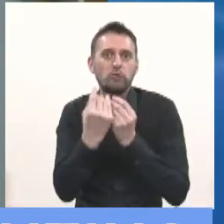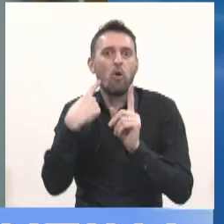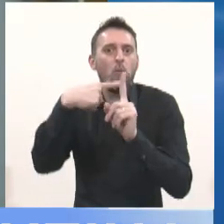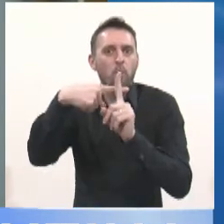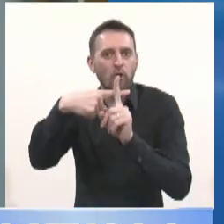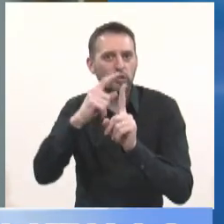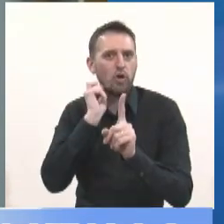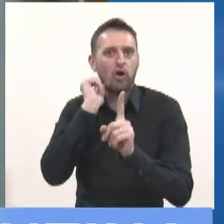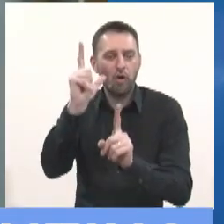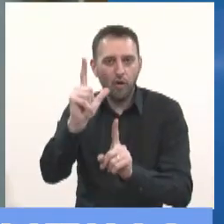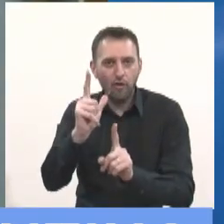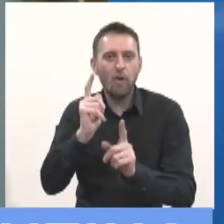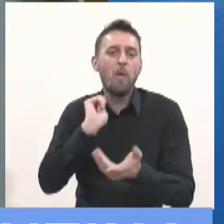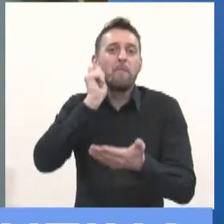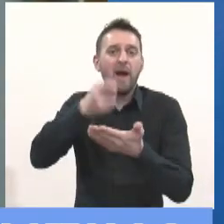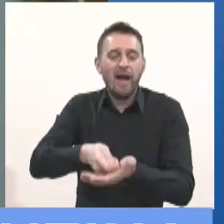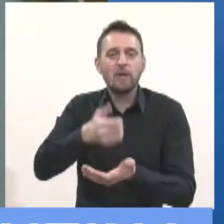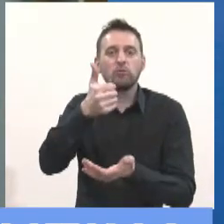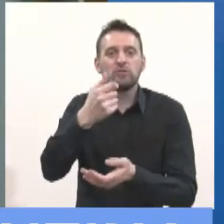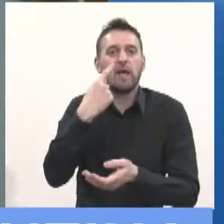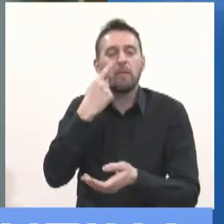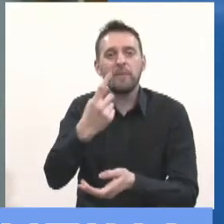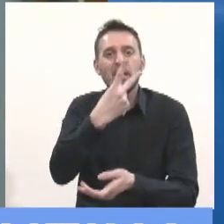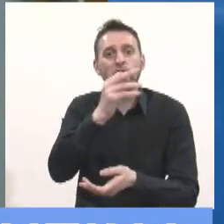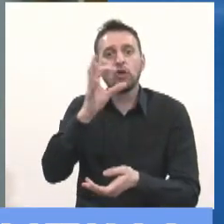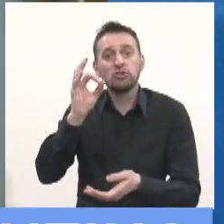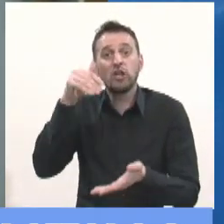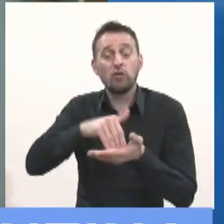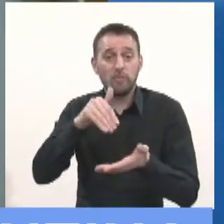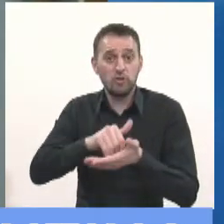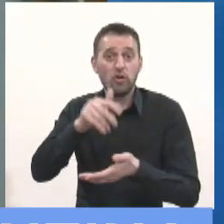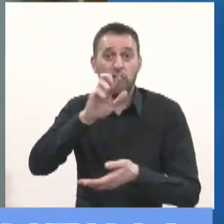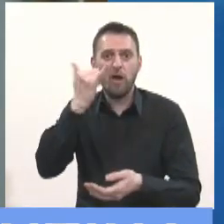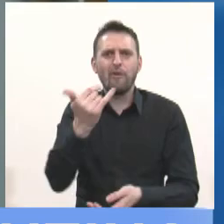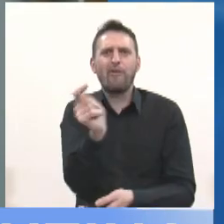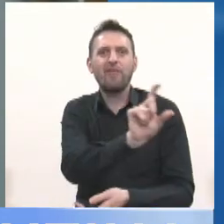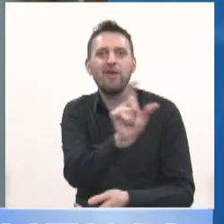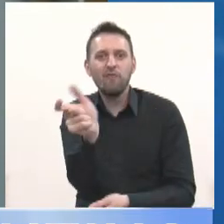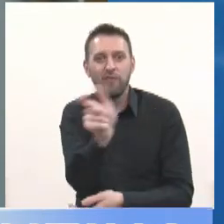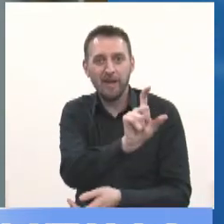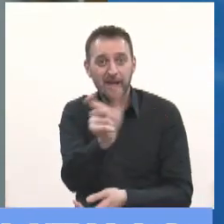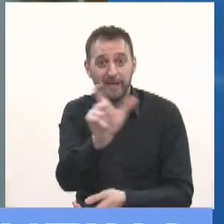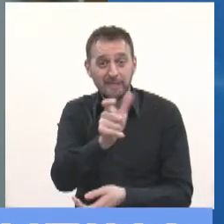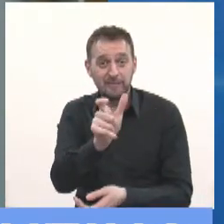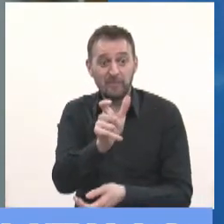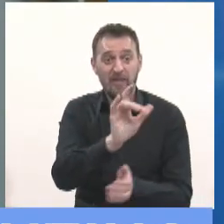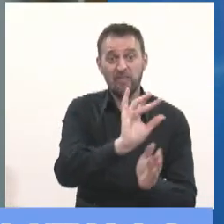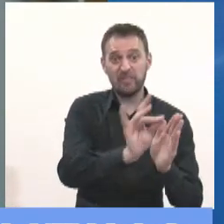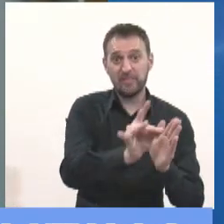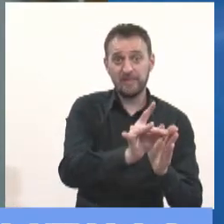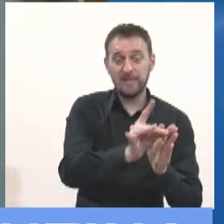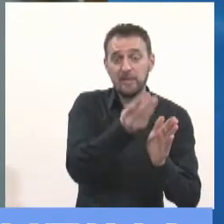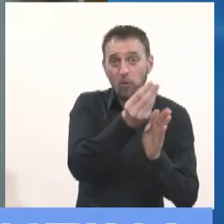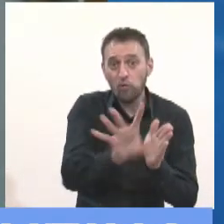sea, pagaríamos 6.200 millones de dólares. Esta es la diferencia entre diciembre,